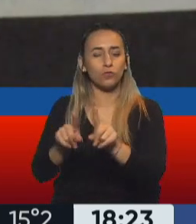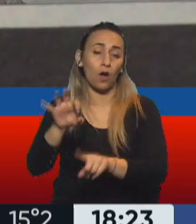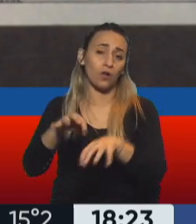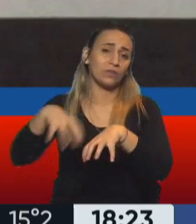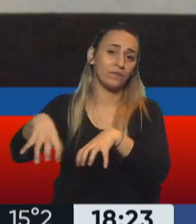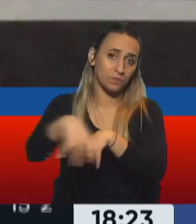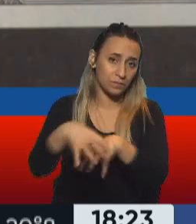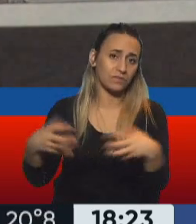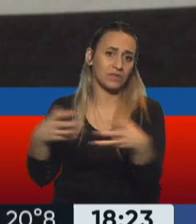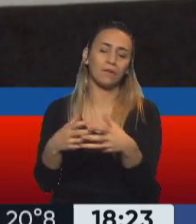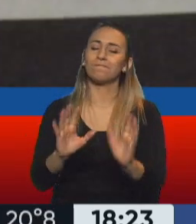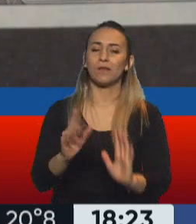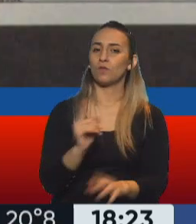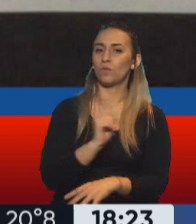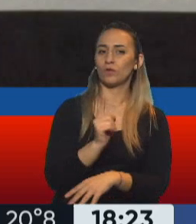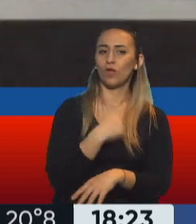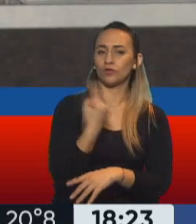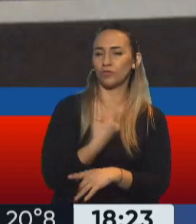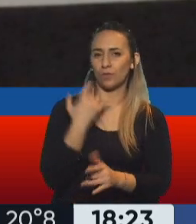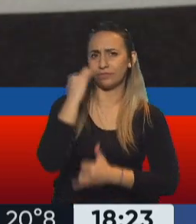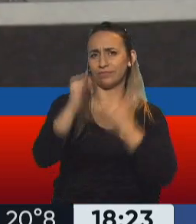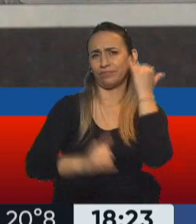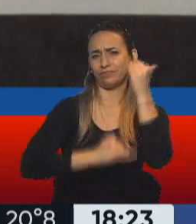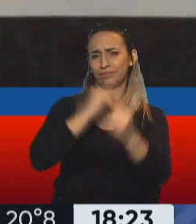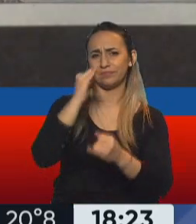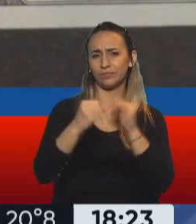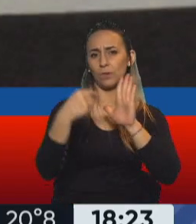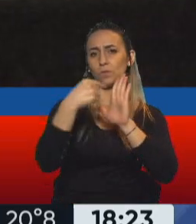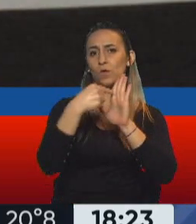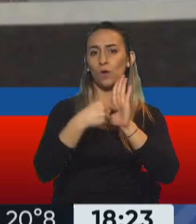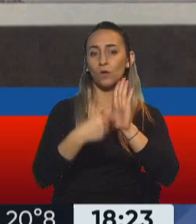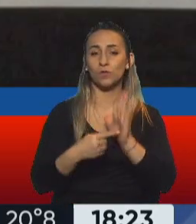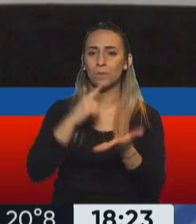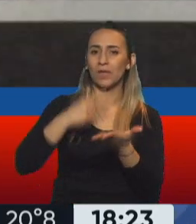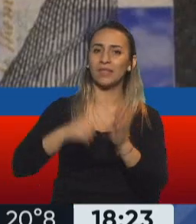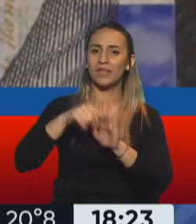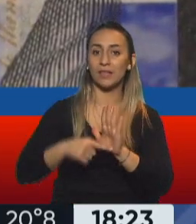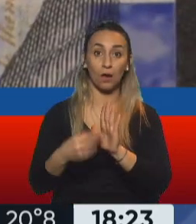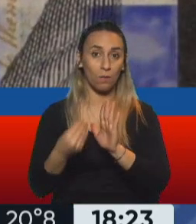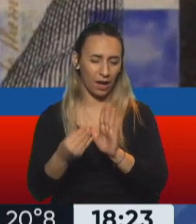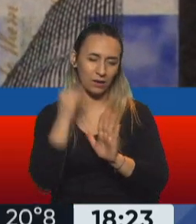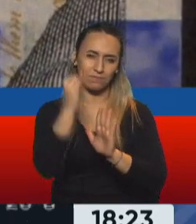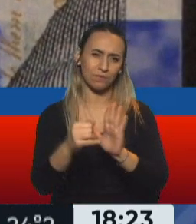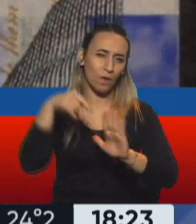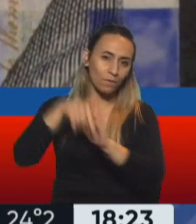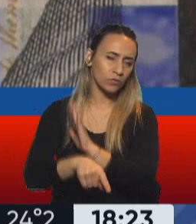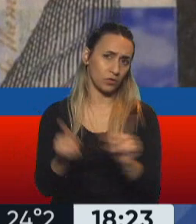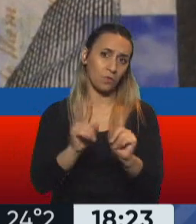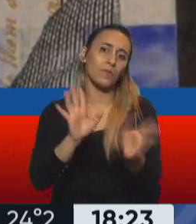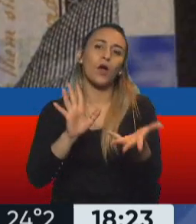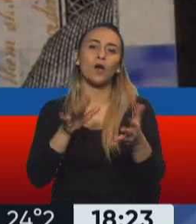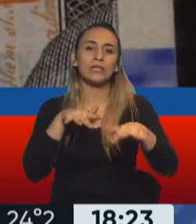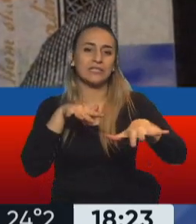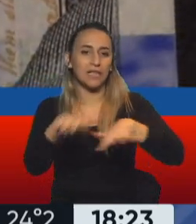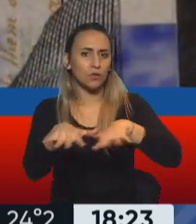por lo tanto no nos vamos a detener exactamente en cuáles son esas medidas, pero sí explicar un poco, digamos, el